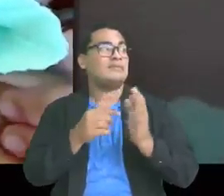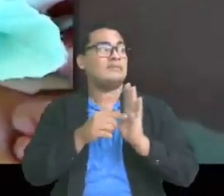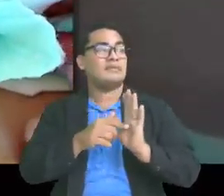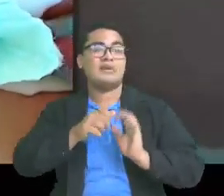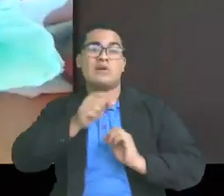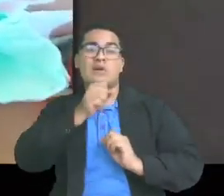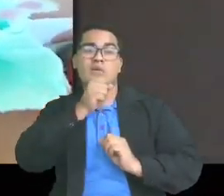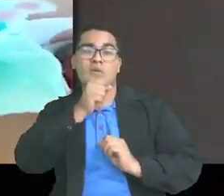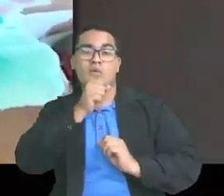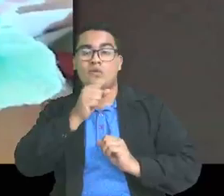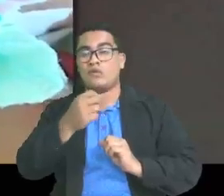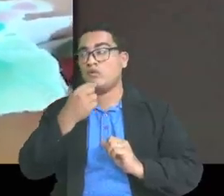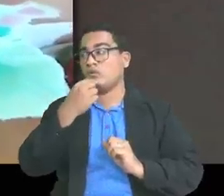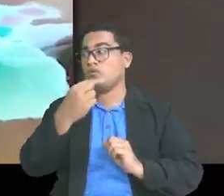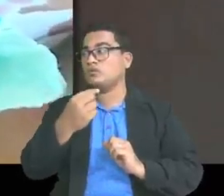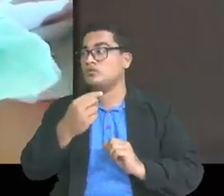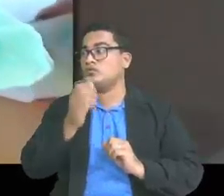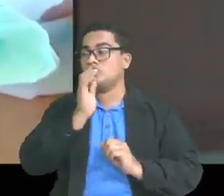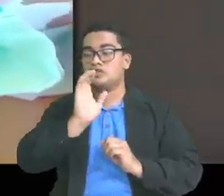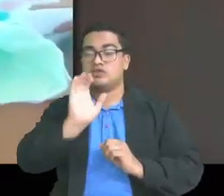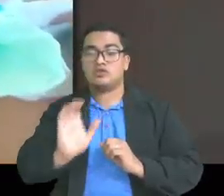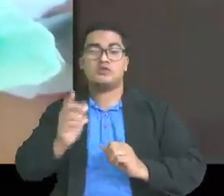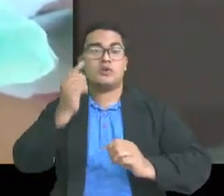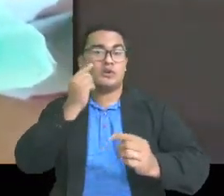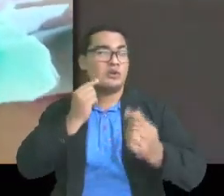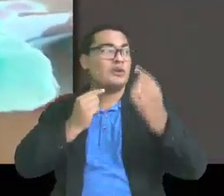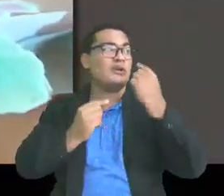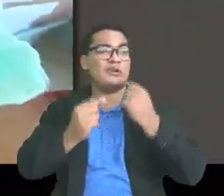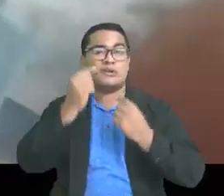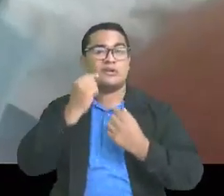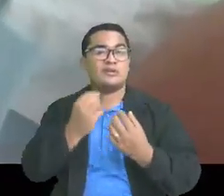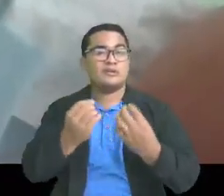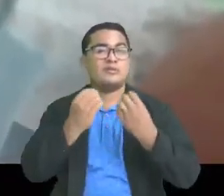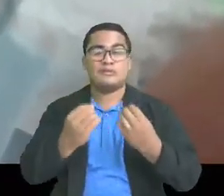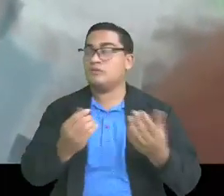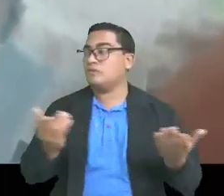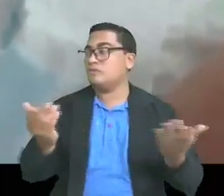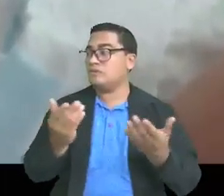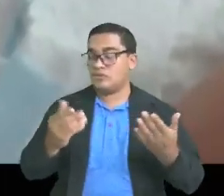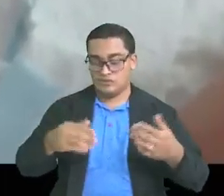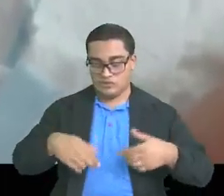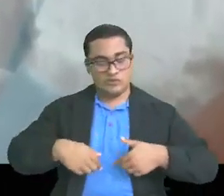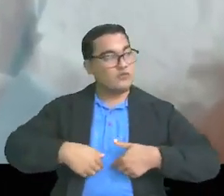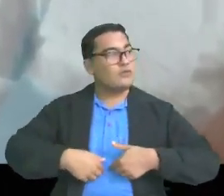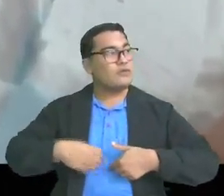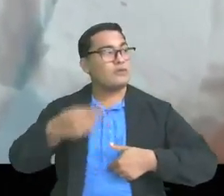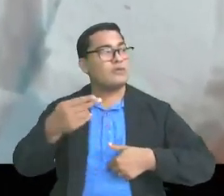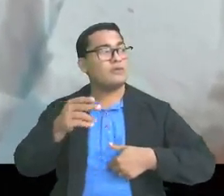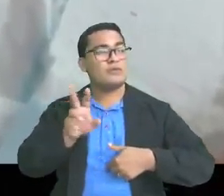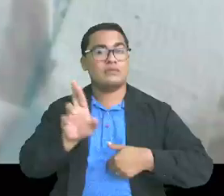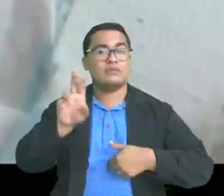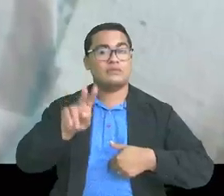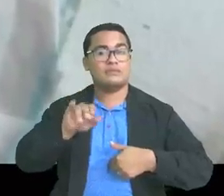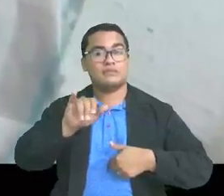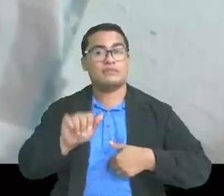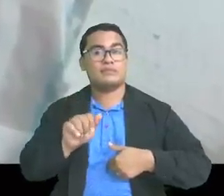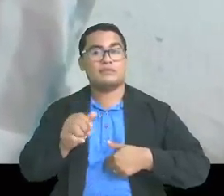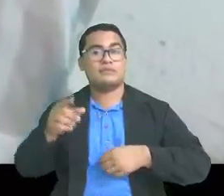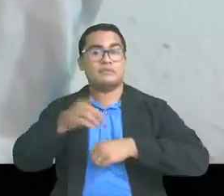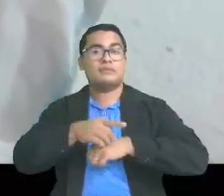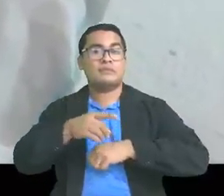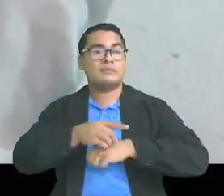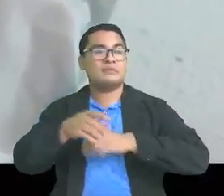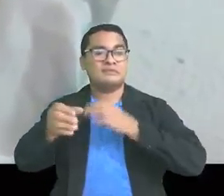que dicen que es cuando el niño llora, llora, llora, llora, se le forma una hernia umbilical. Para aclarar, doctor, ¿es